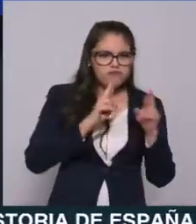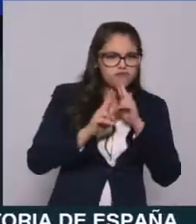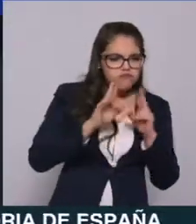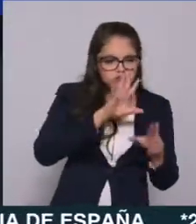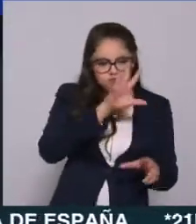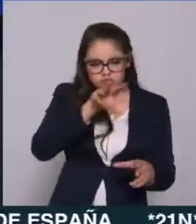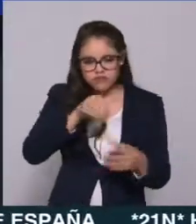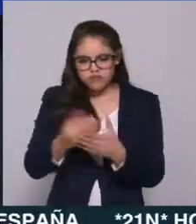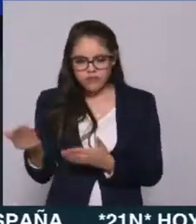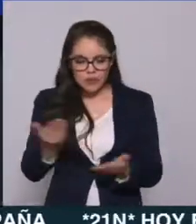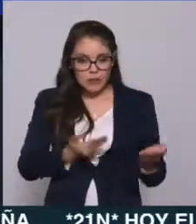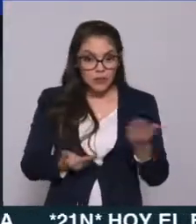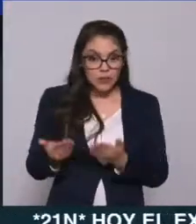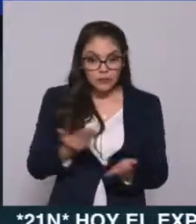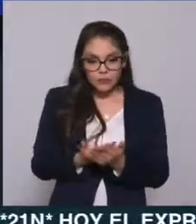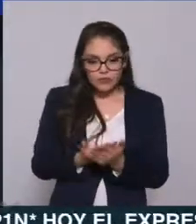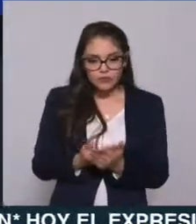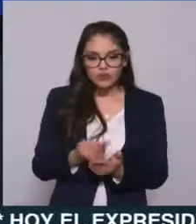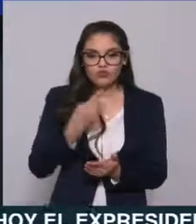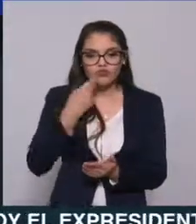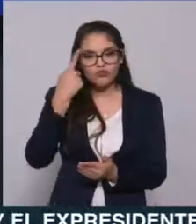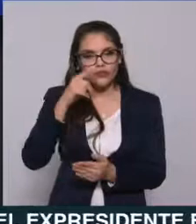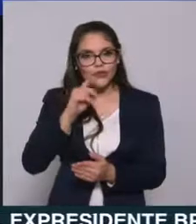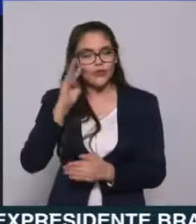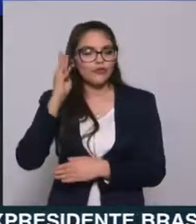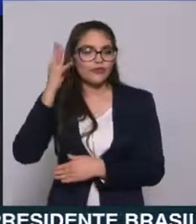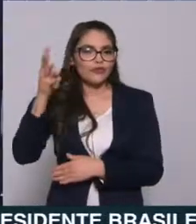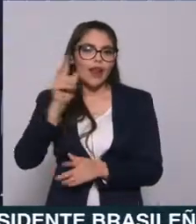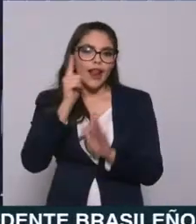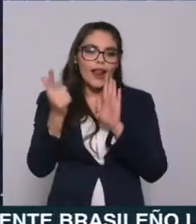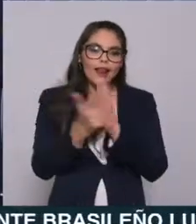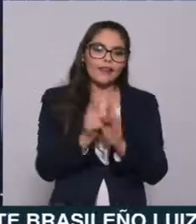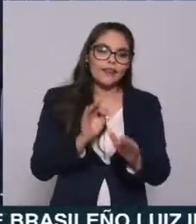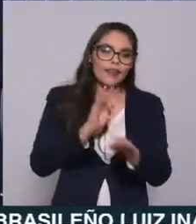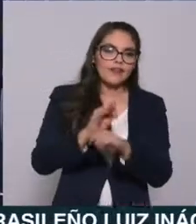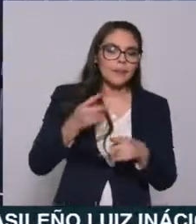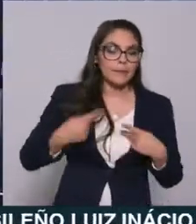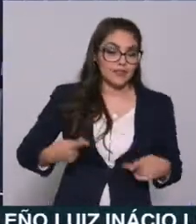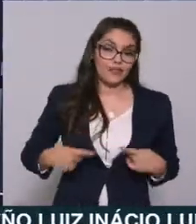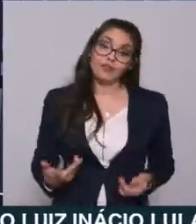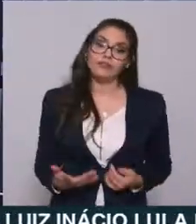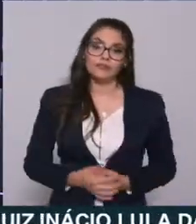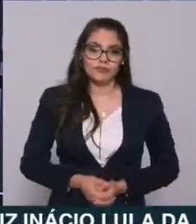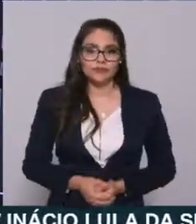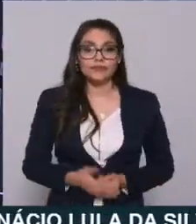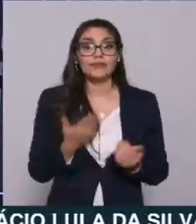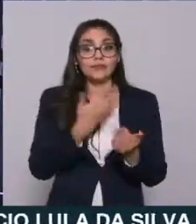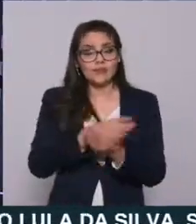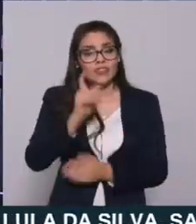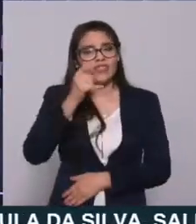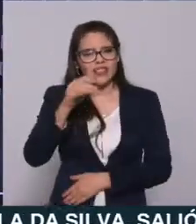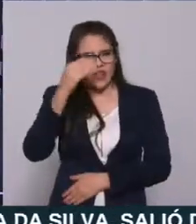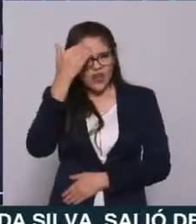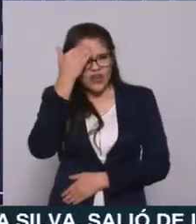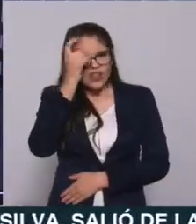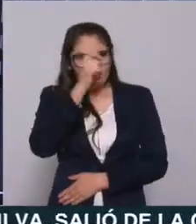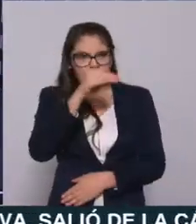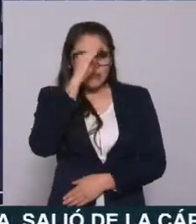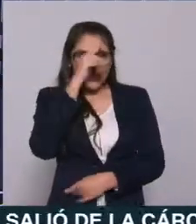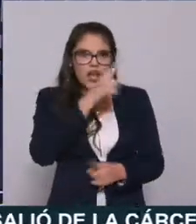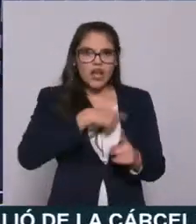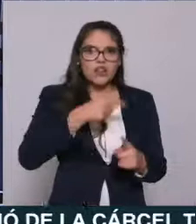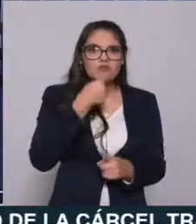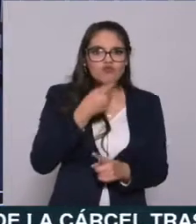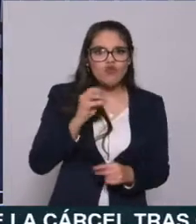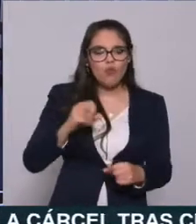traduzca en política pública y beneficie a las niñas de la Ciudad de México. Y sobre todo lo más importante, conocer qué es lo que están pensando nuestros niños, nuestros adolescentes,